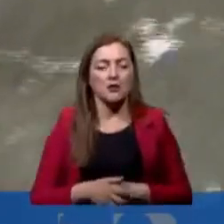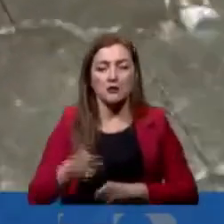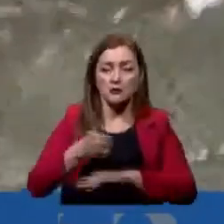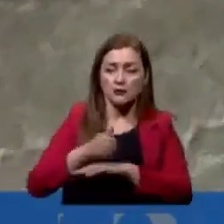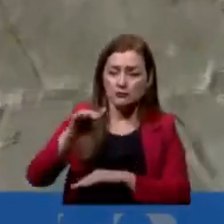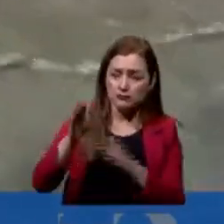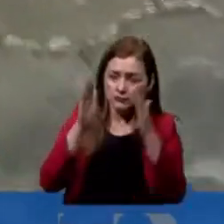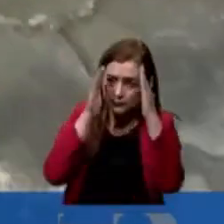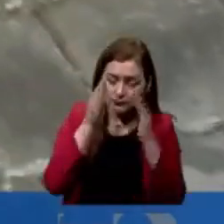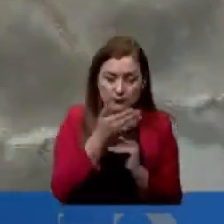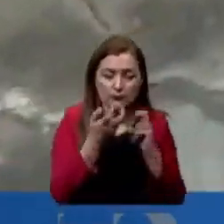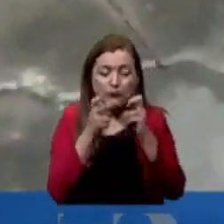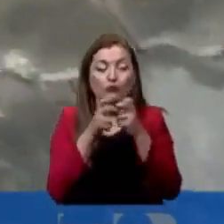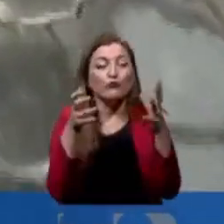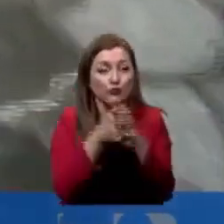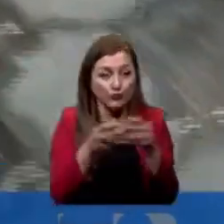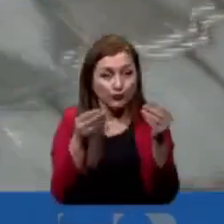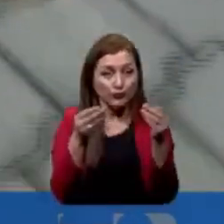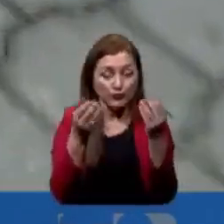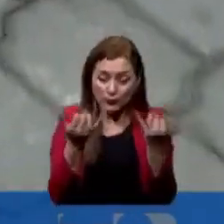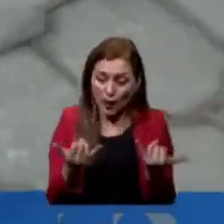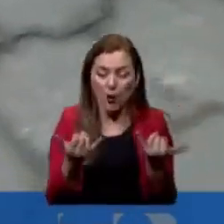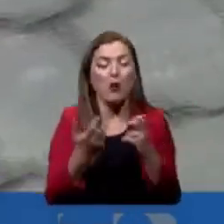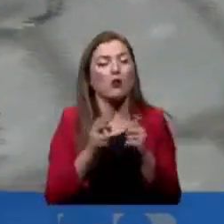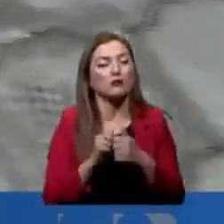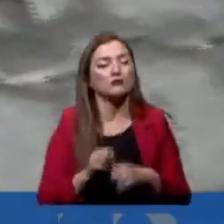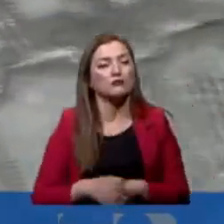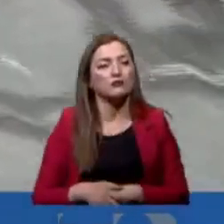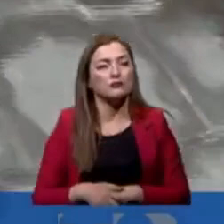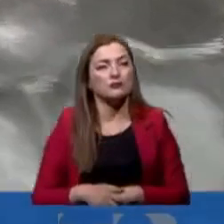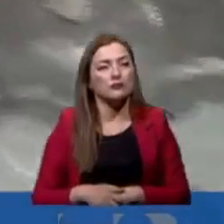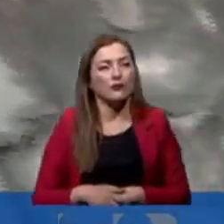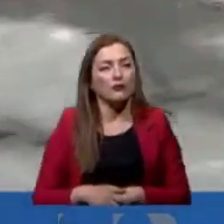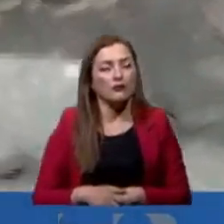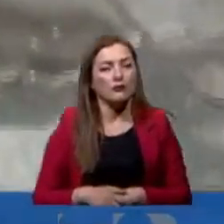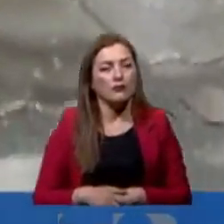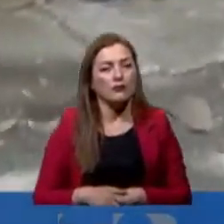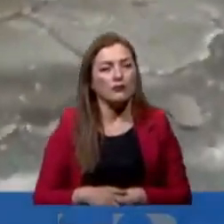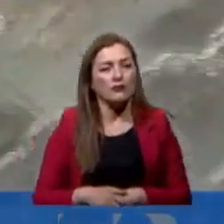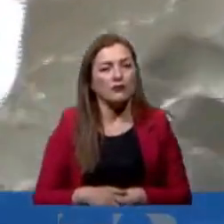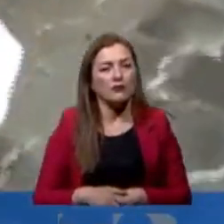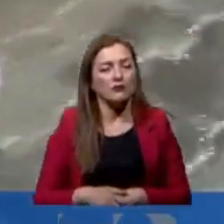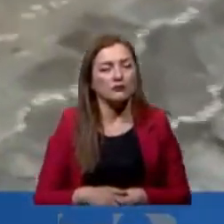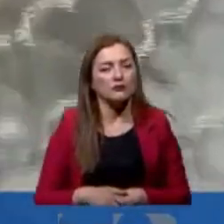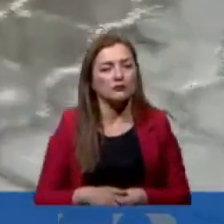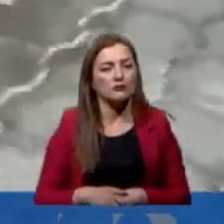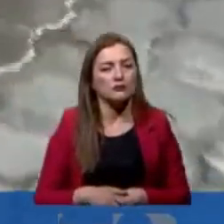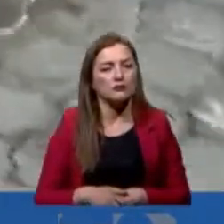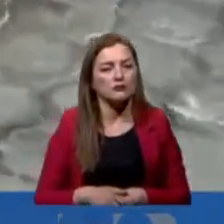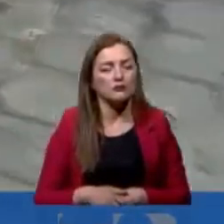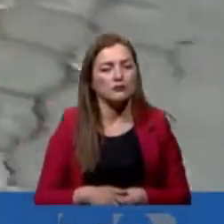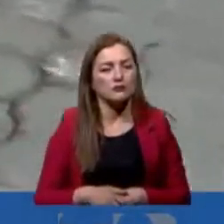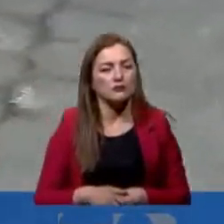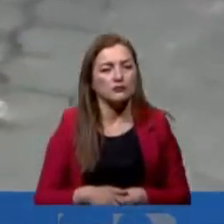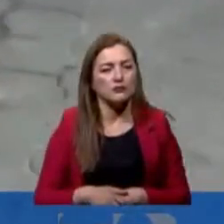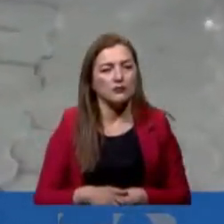las autoridades para que solucionen este problema. Vamos a mostrarles también graficando un poquito lo profundo de este